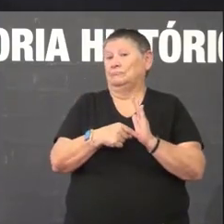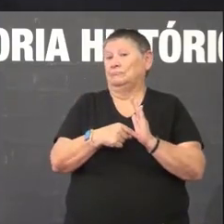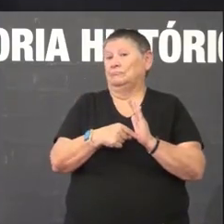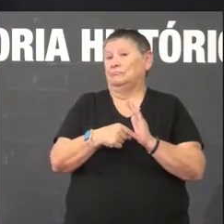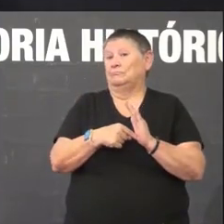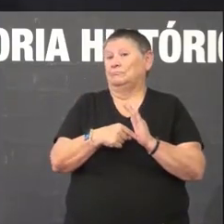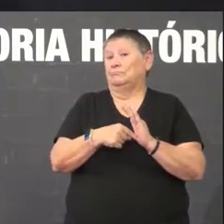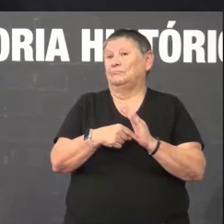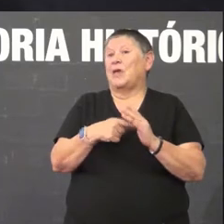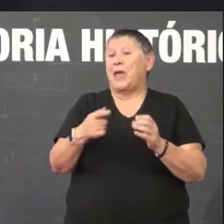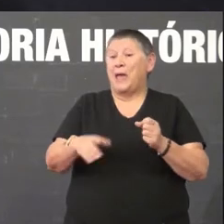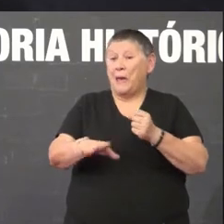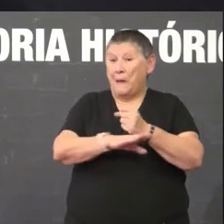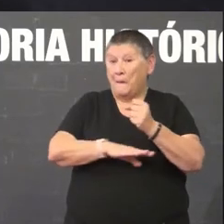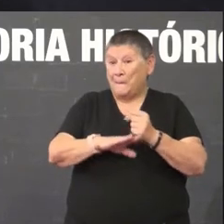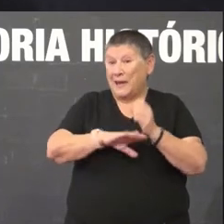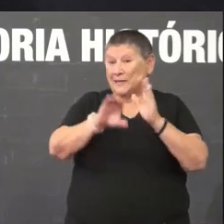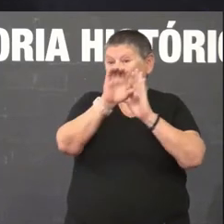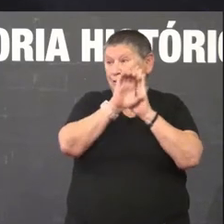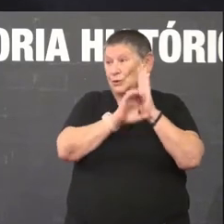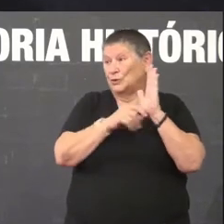as bases constitucionais